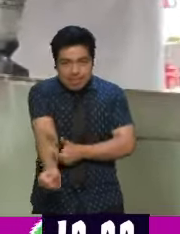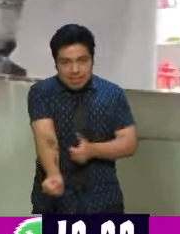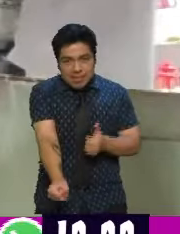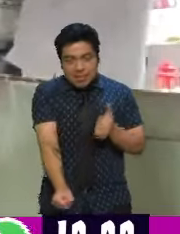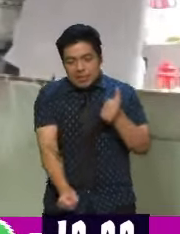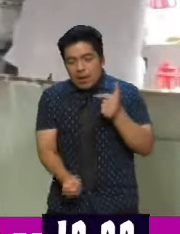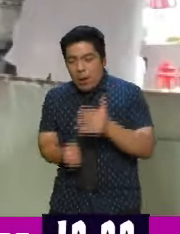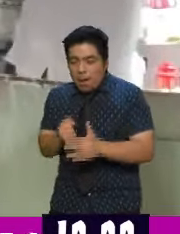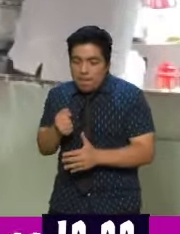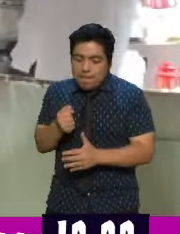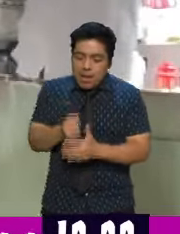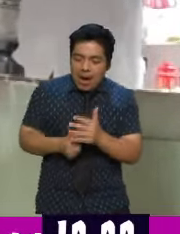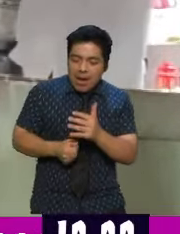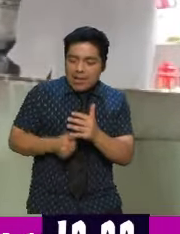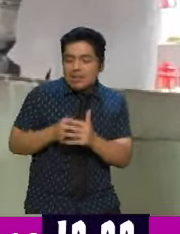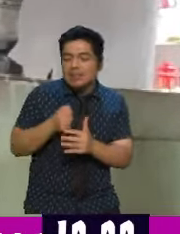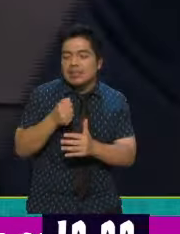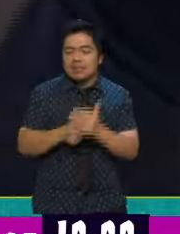yo me elevo,